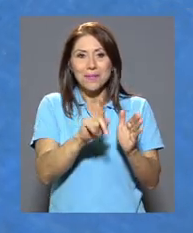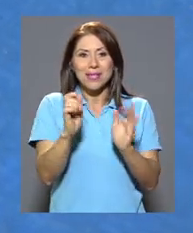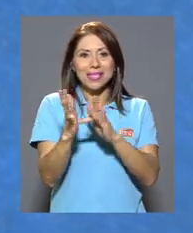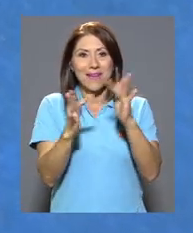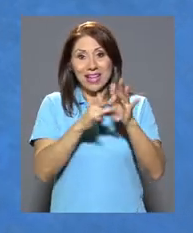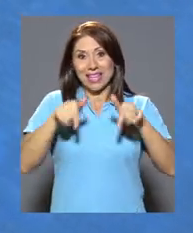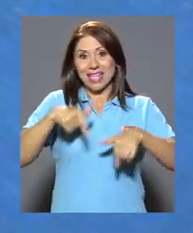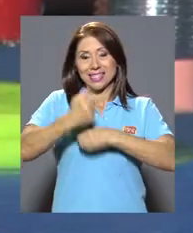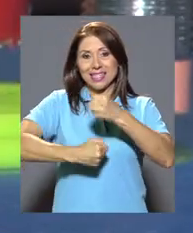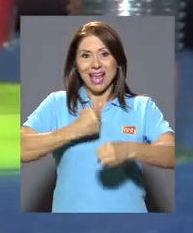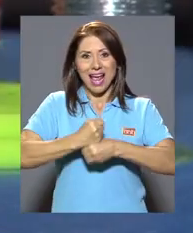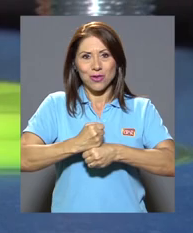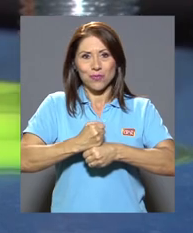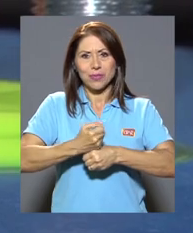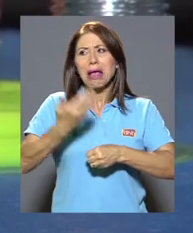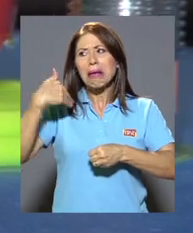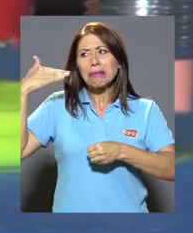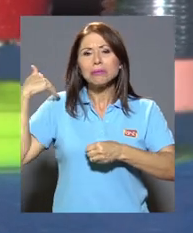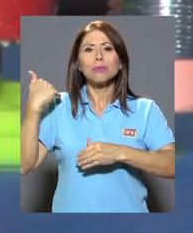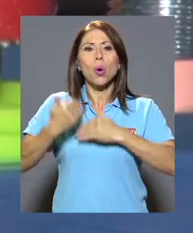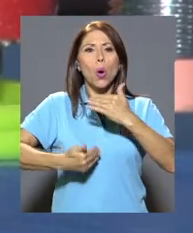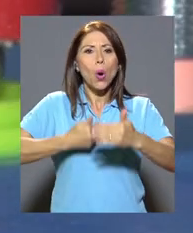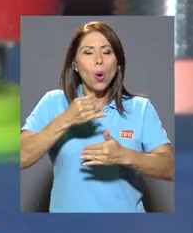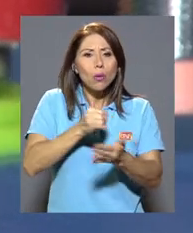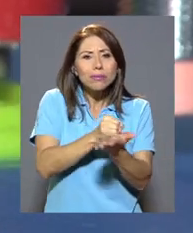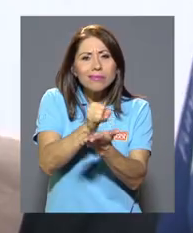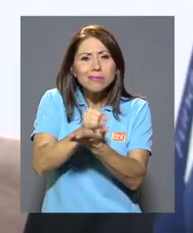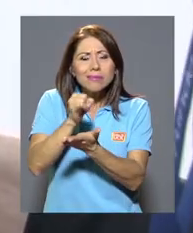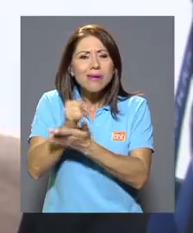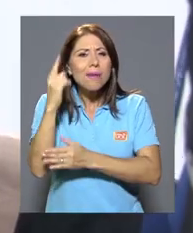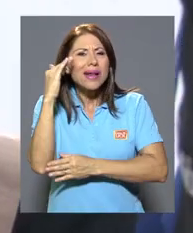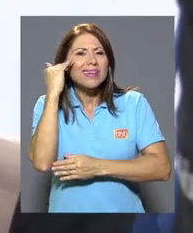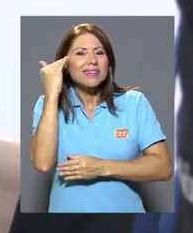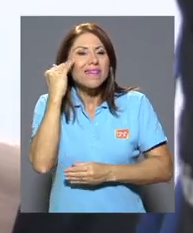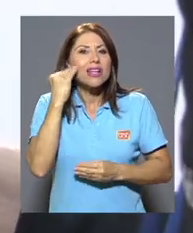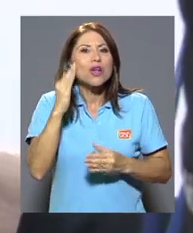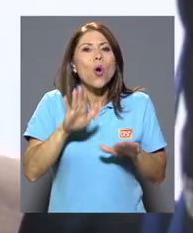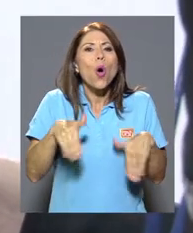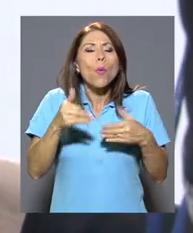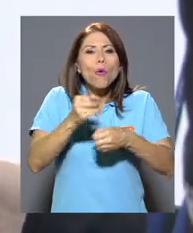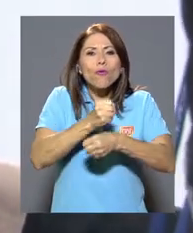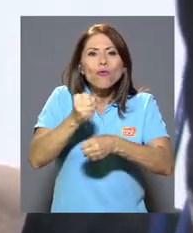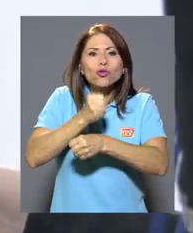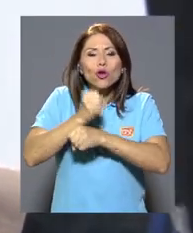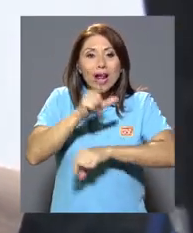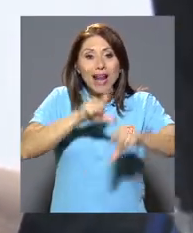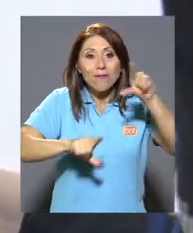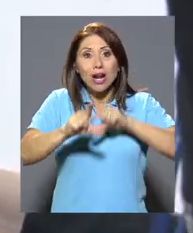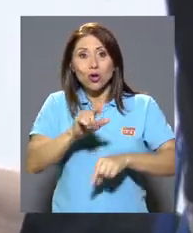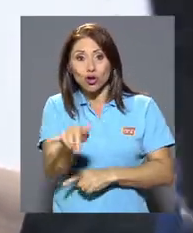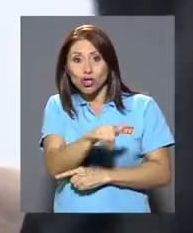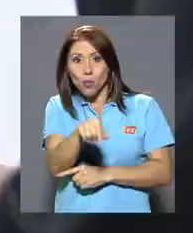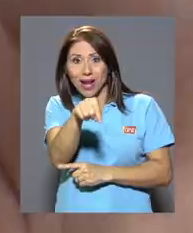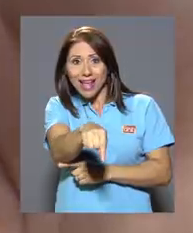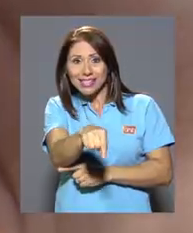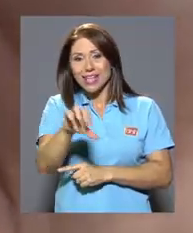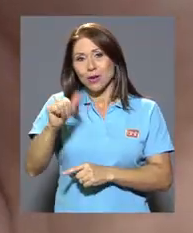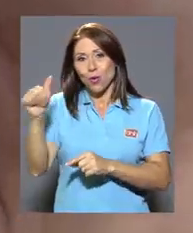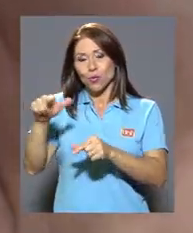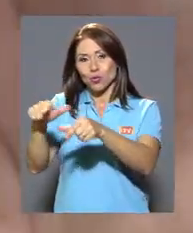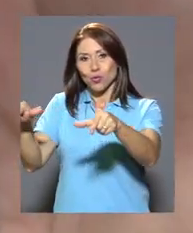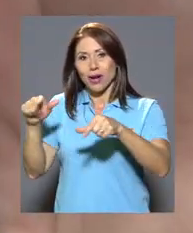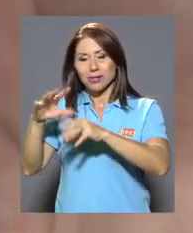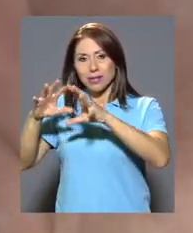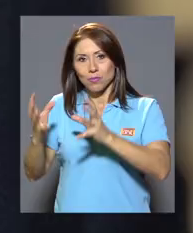año. Después de un proceso de investigación para conocer el funcionamiento de los laboratorios de este tipo en otros lugares del mundo.